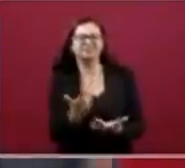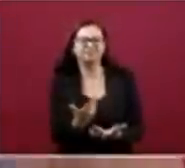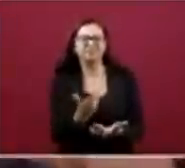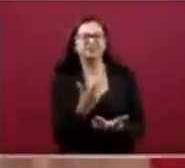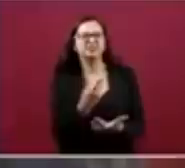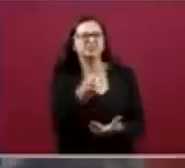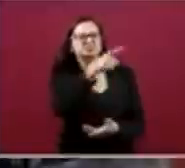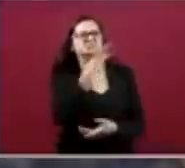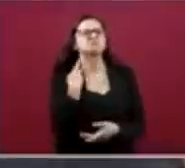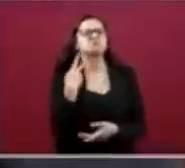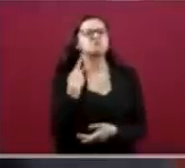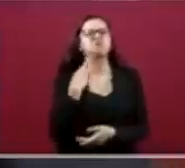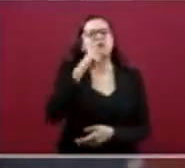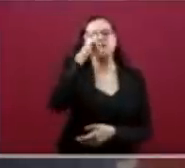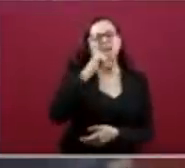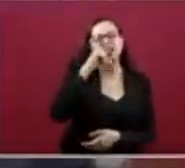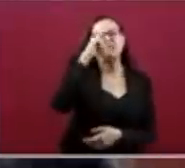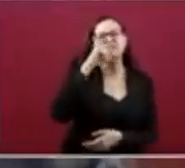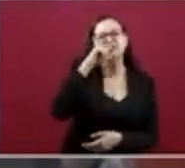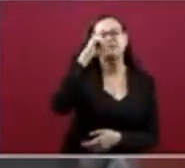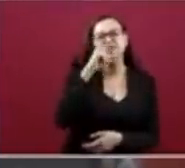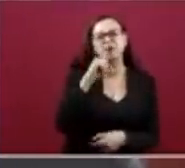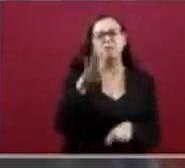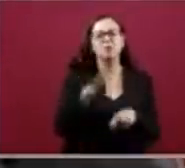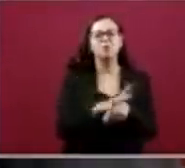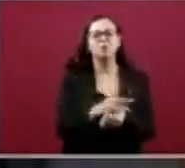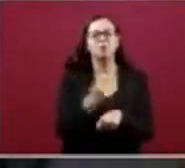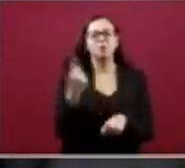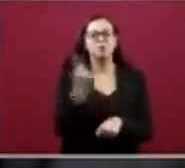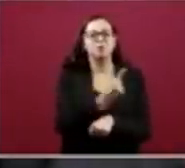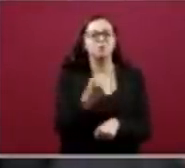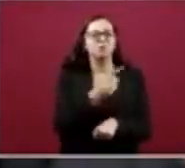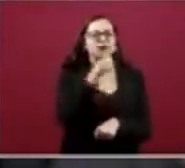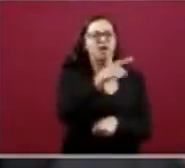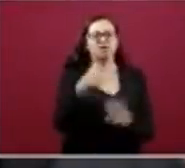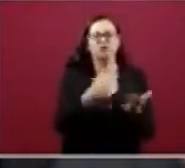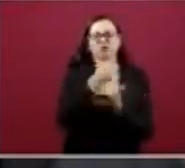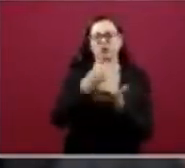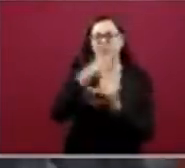falló políticamente porque no tomó la Ciudad de México,